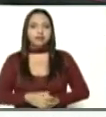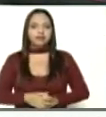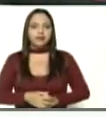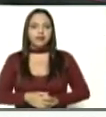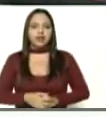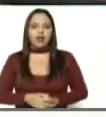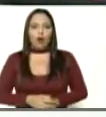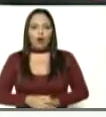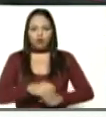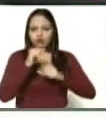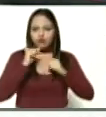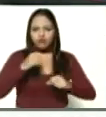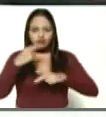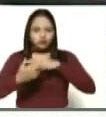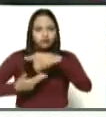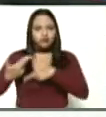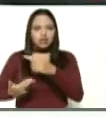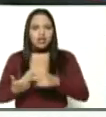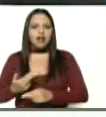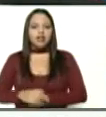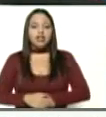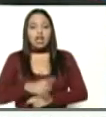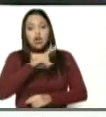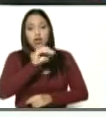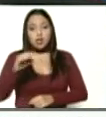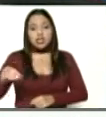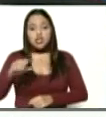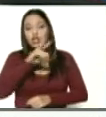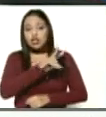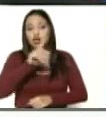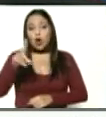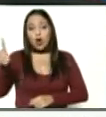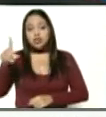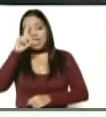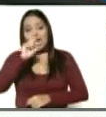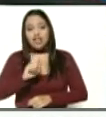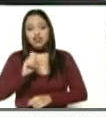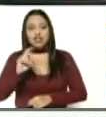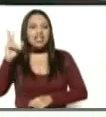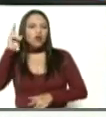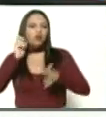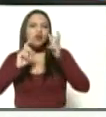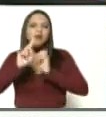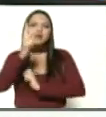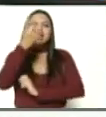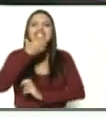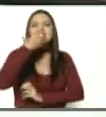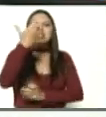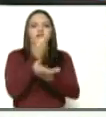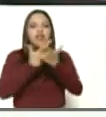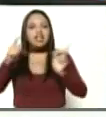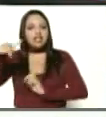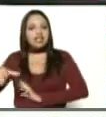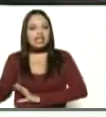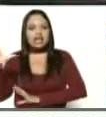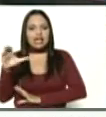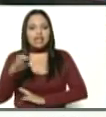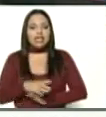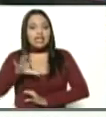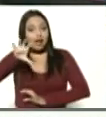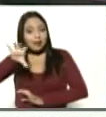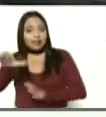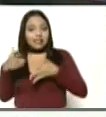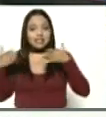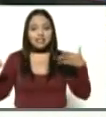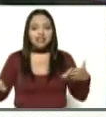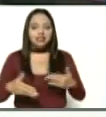Rebeldía bicentenaria, 19 de abril, hace exactamente 211 años se escuchó el primer grito de libertad acá en Caracas, de la patria